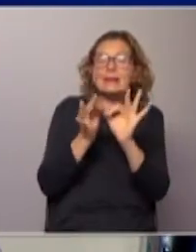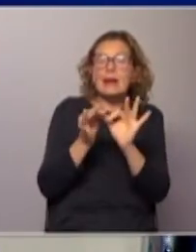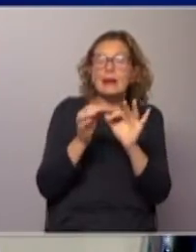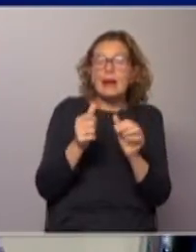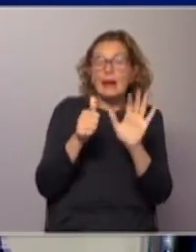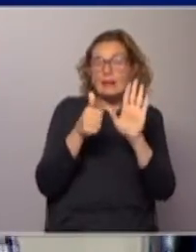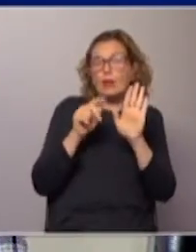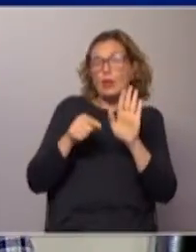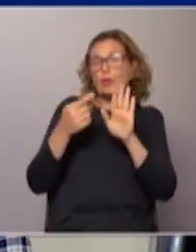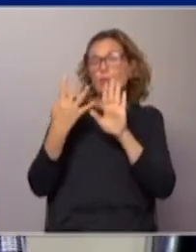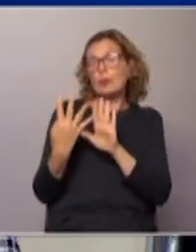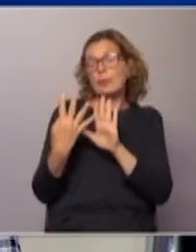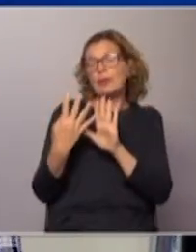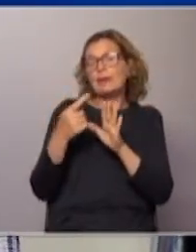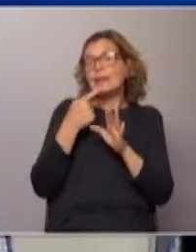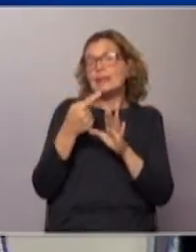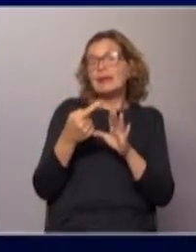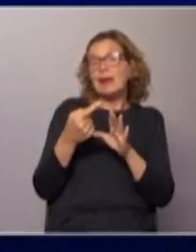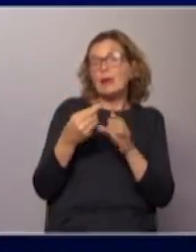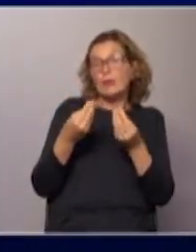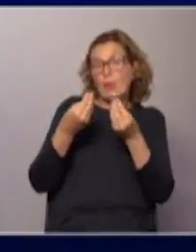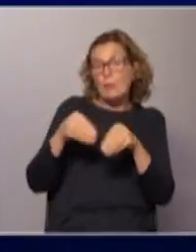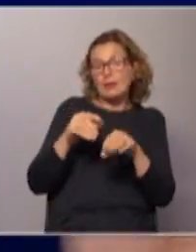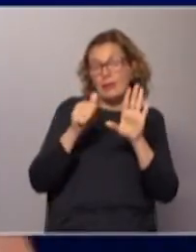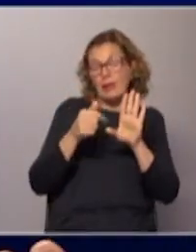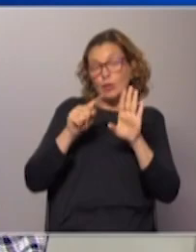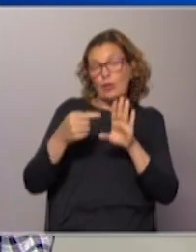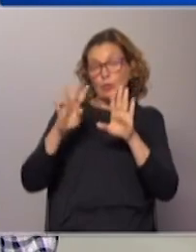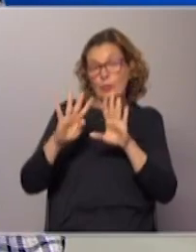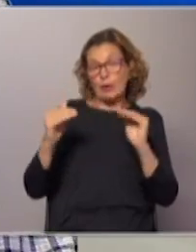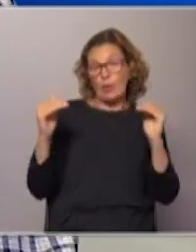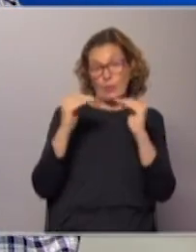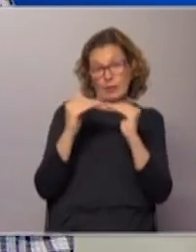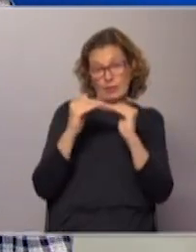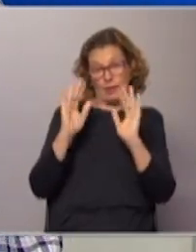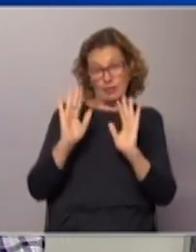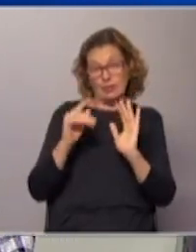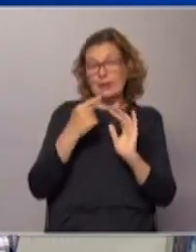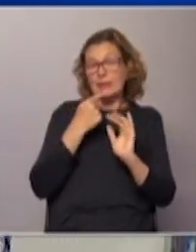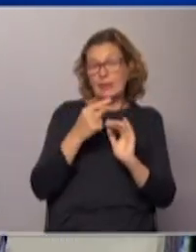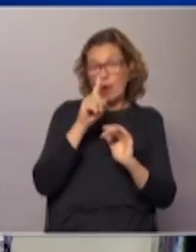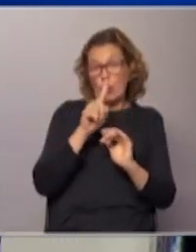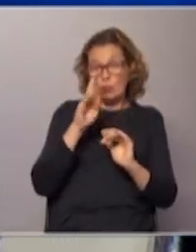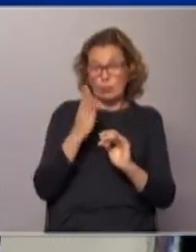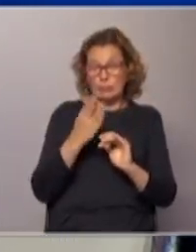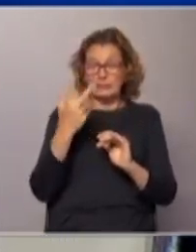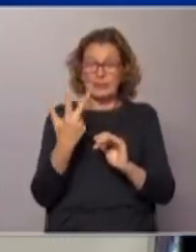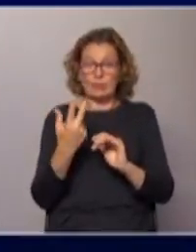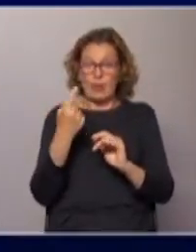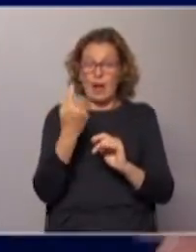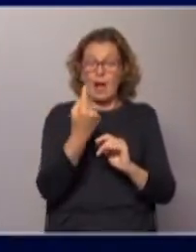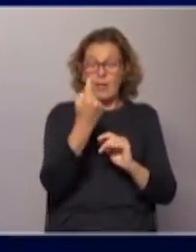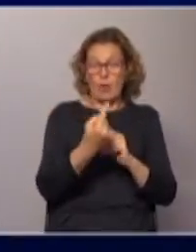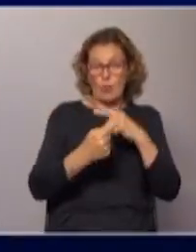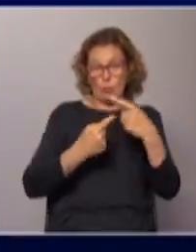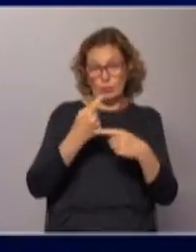6 con 9 y que defina que la pérdida del 6 con 9 y no la de comparación de salarios y que de un tercio en cada uno